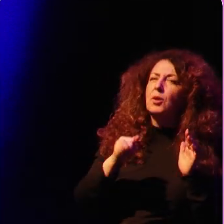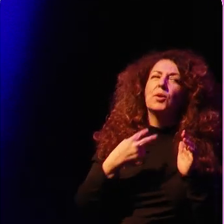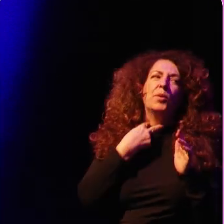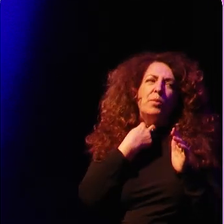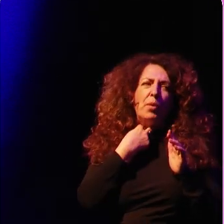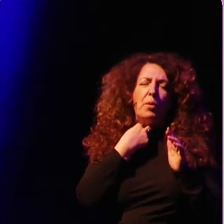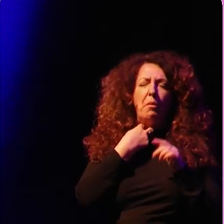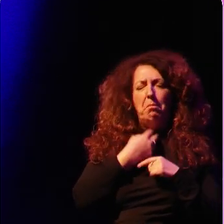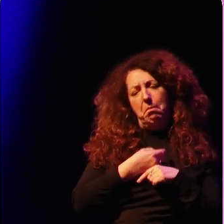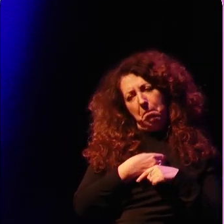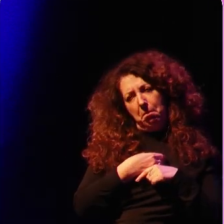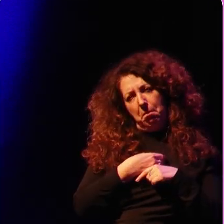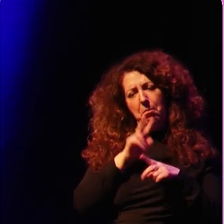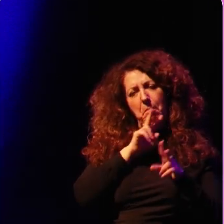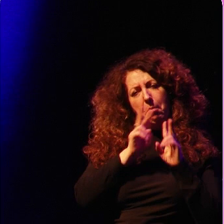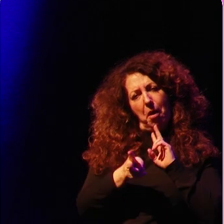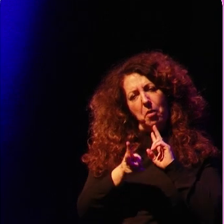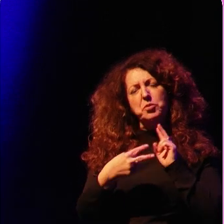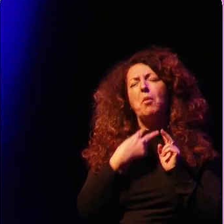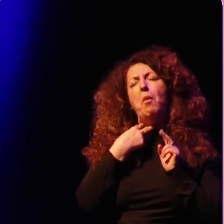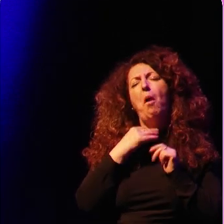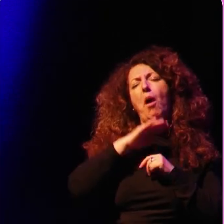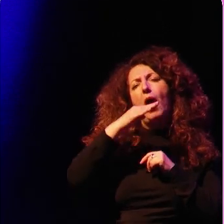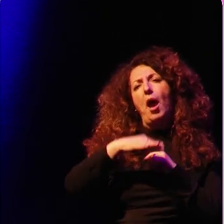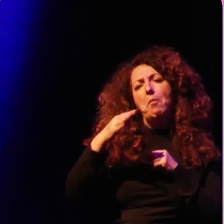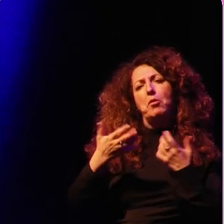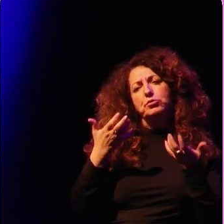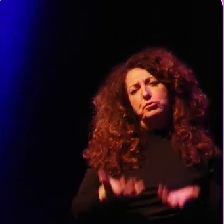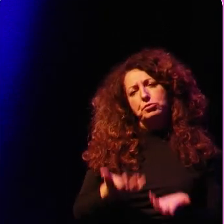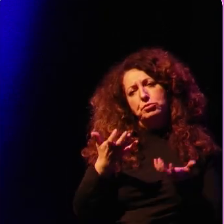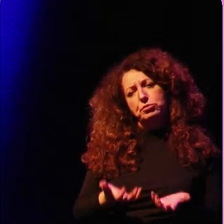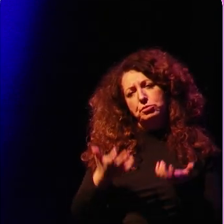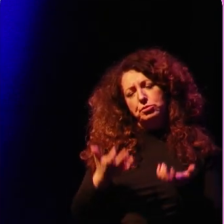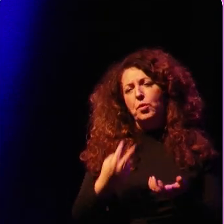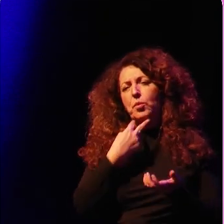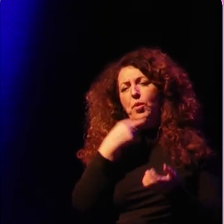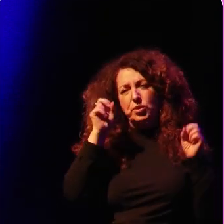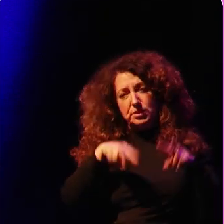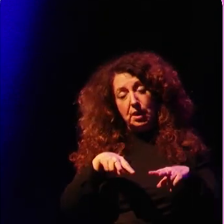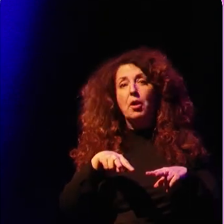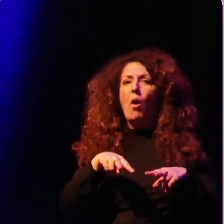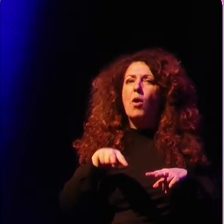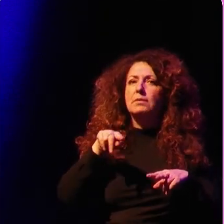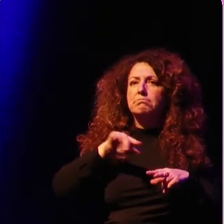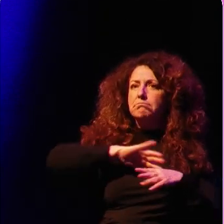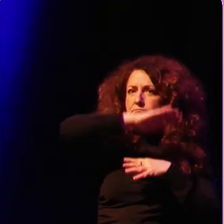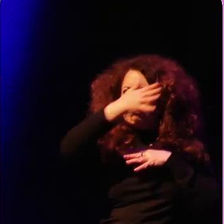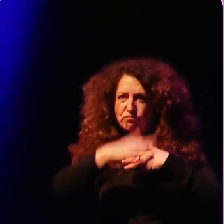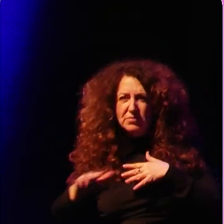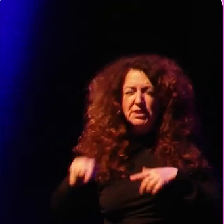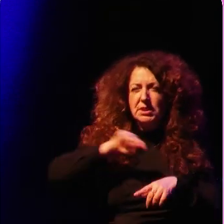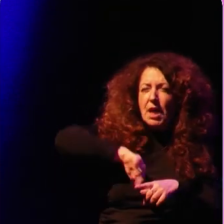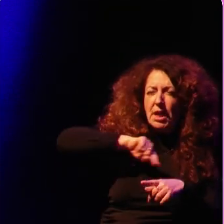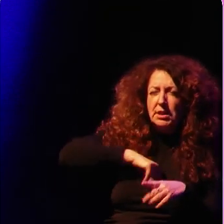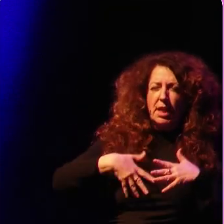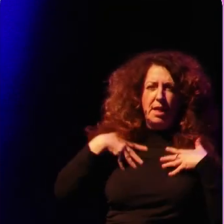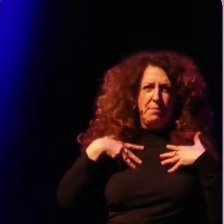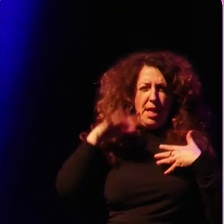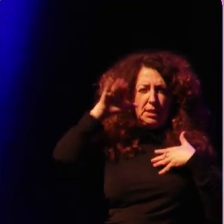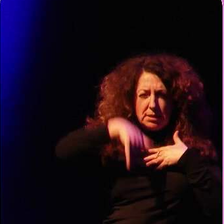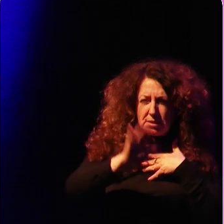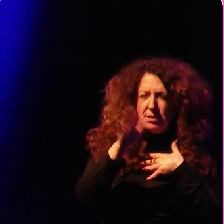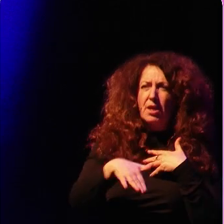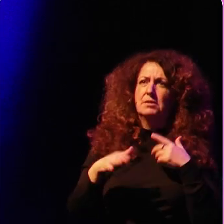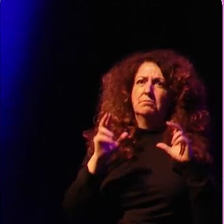todo así, que no le has puesto la mínima emoción para decirlo, y él le pone el sentimiento, y has dicho las frases de